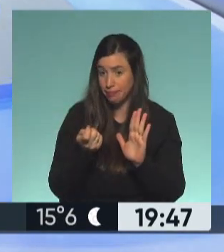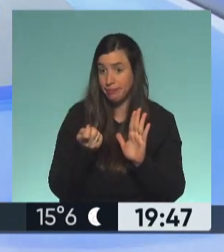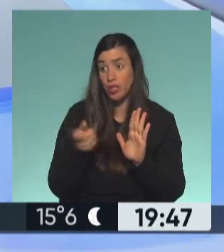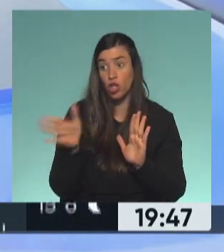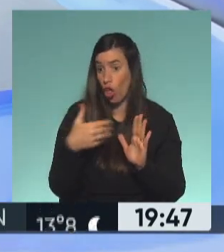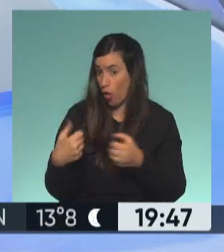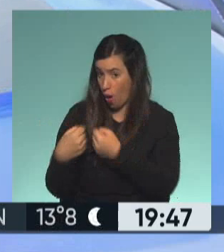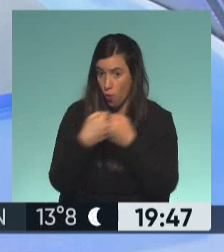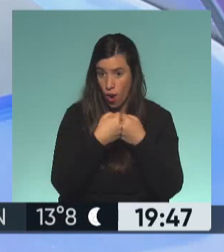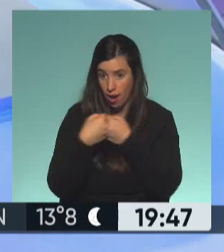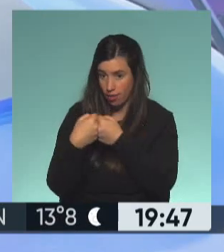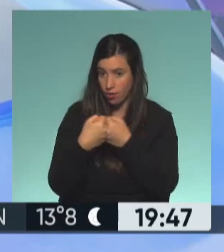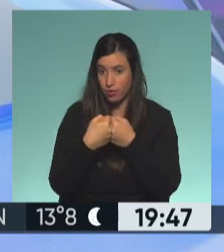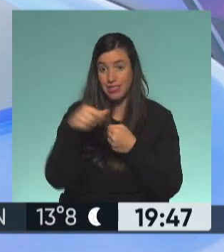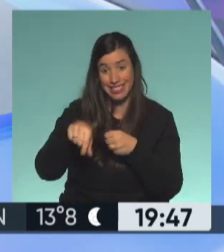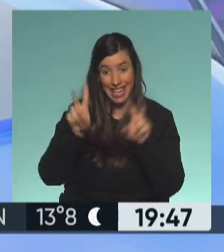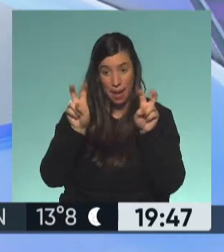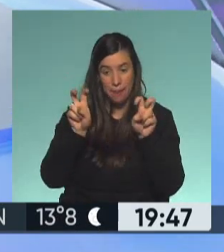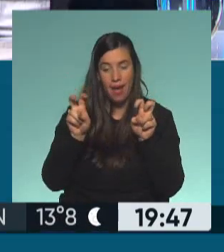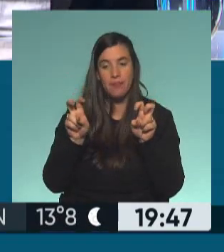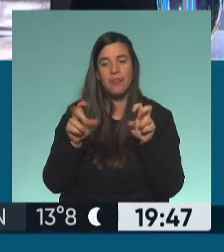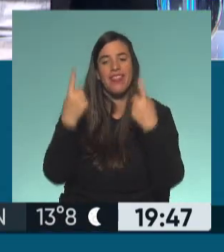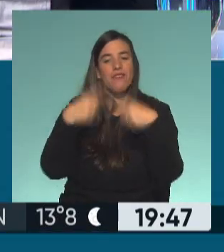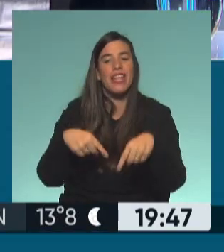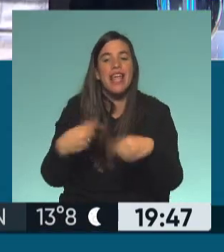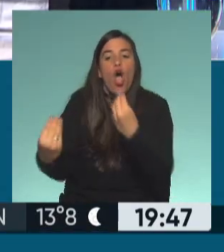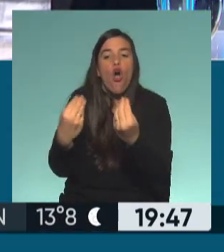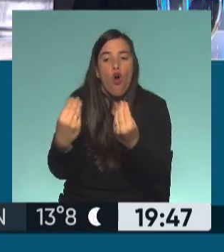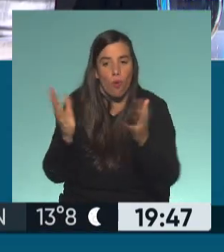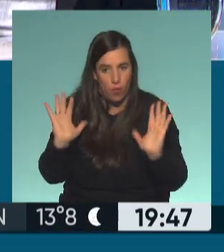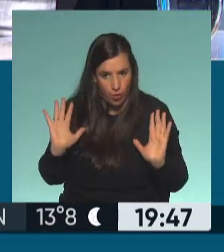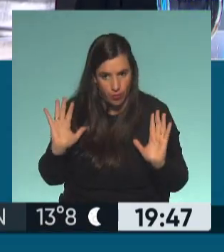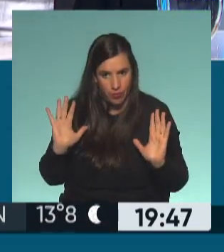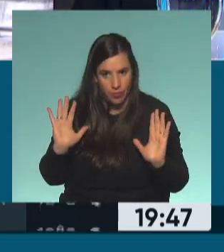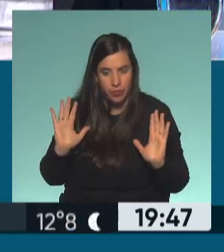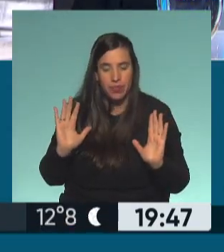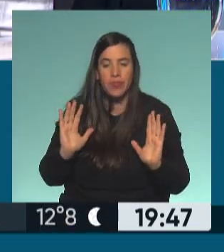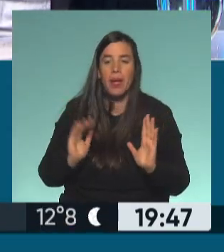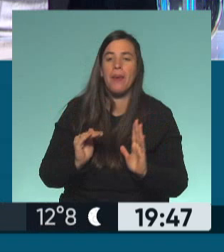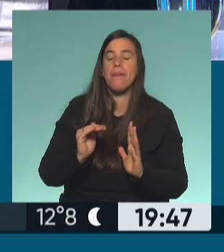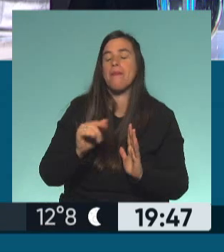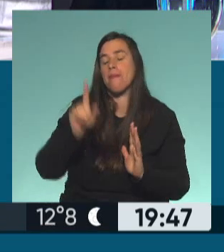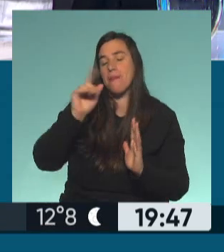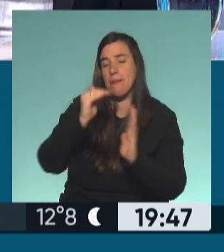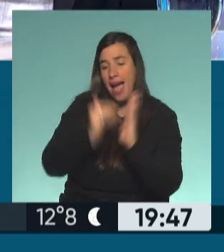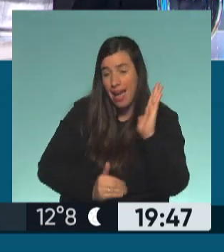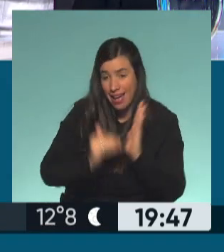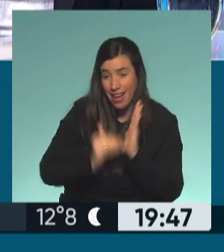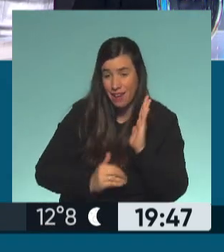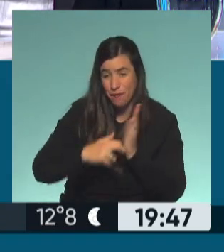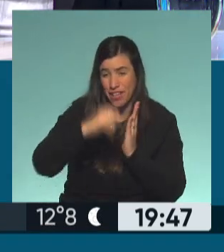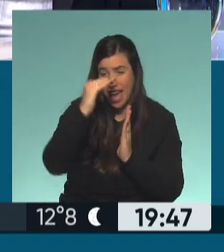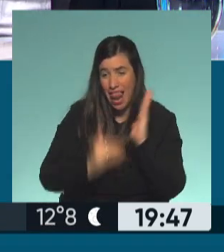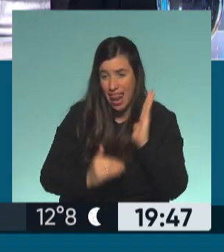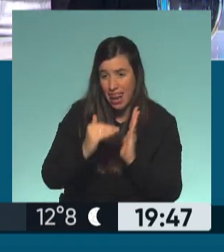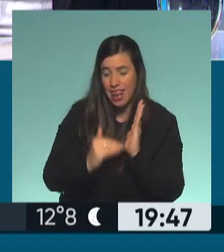La pregunta, insisto, es en cómo. Bajar el déficit fiscal o llevarlo a cero. La pregunta es con cuánto tiempo, con qué nivel de